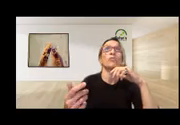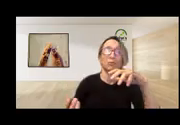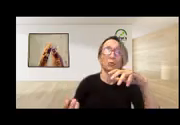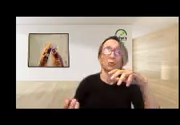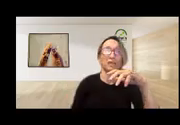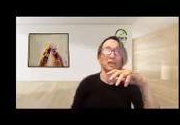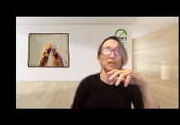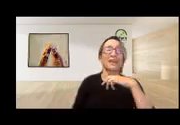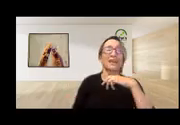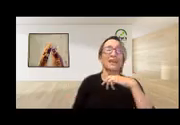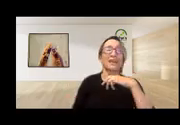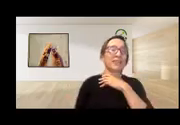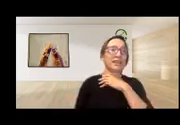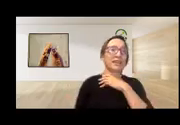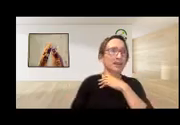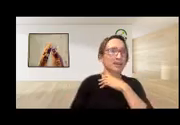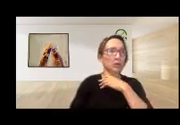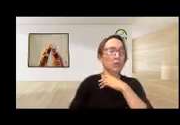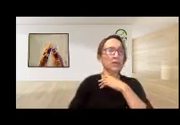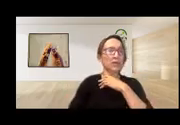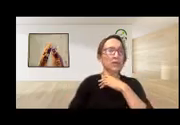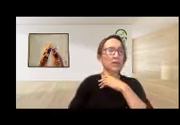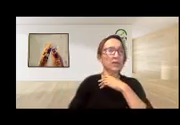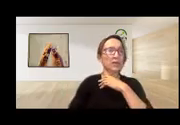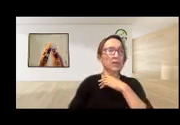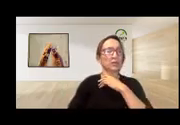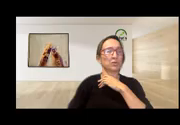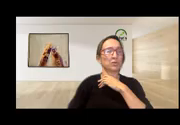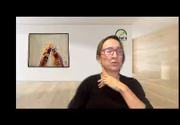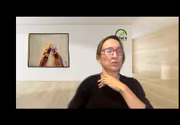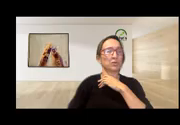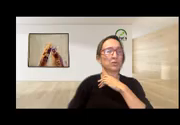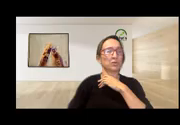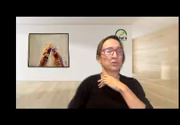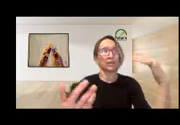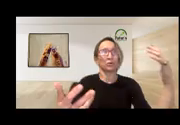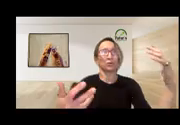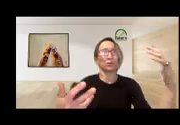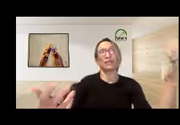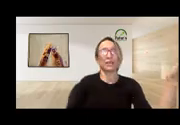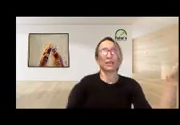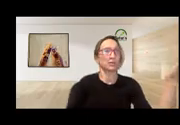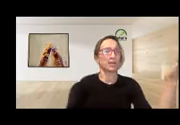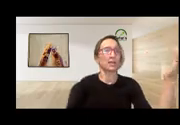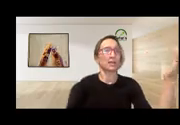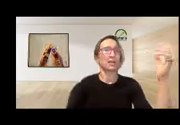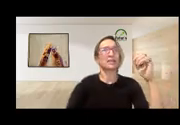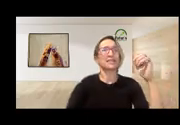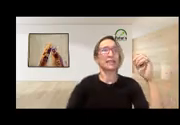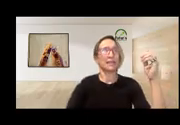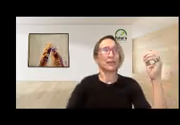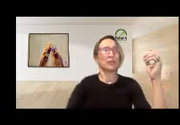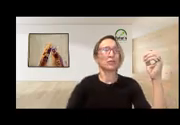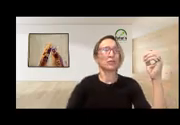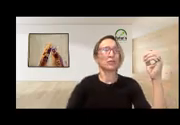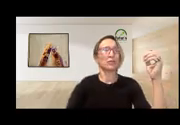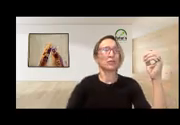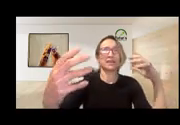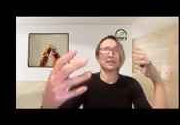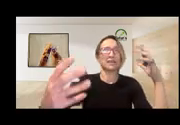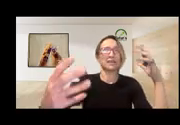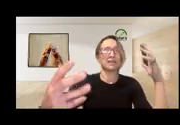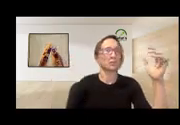es importantísimo que quienes retiran esos huesos de su lugar original lo hagan siguiendo criterios